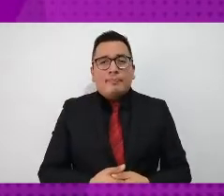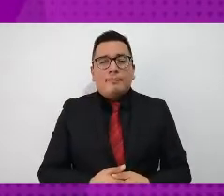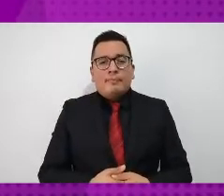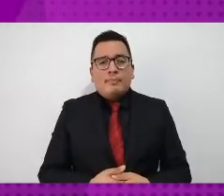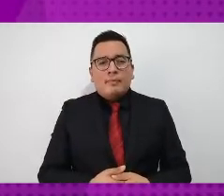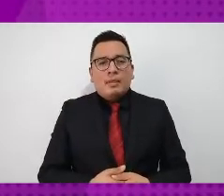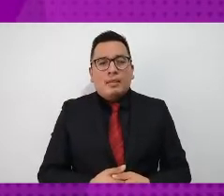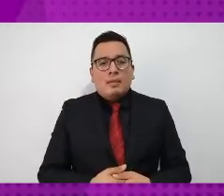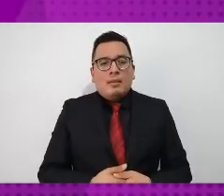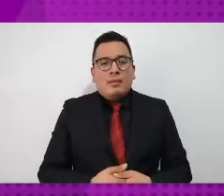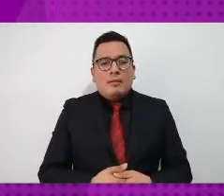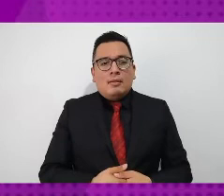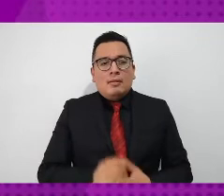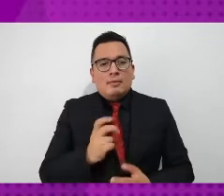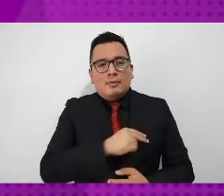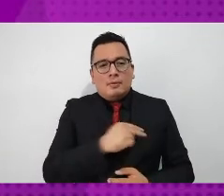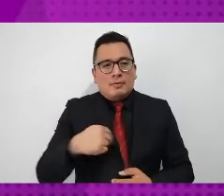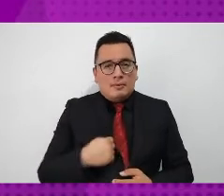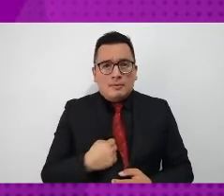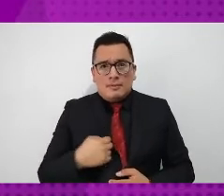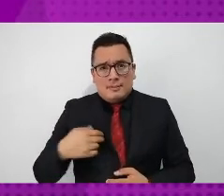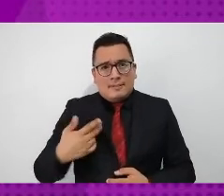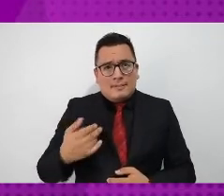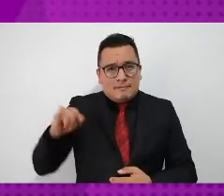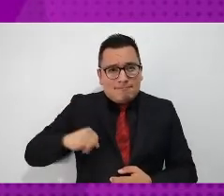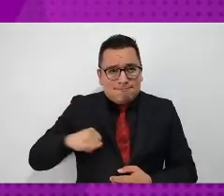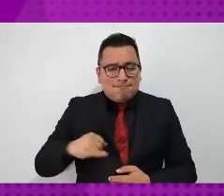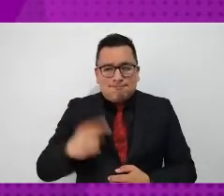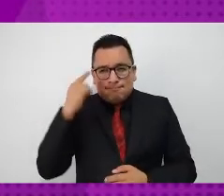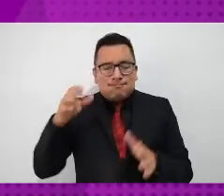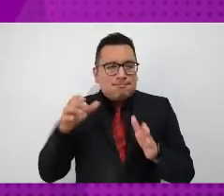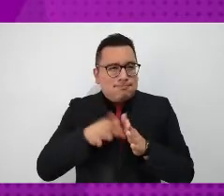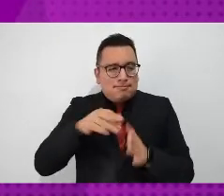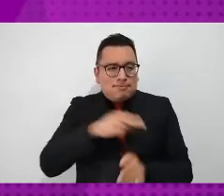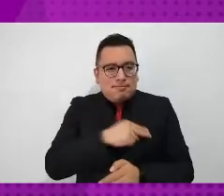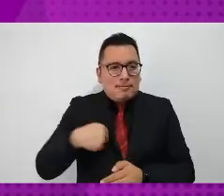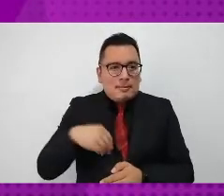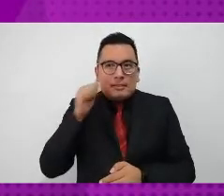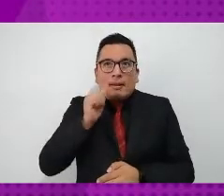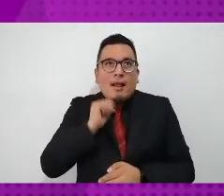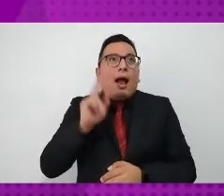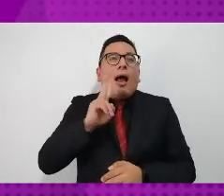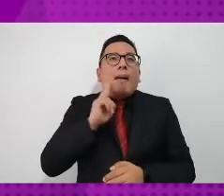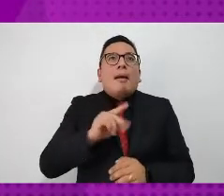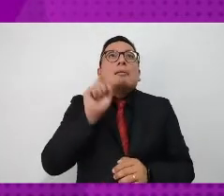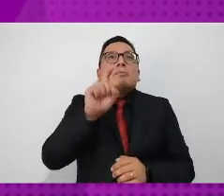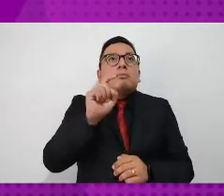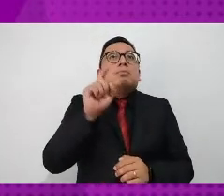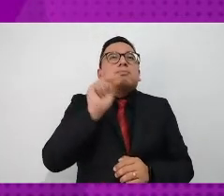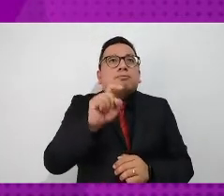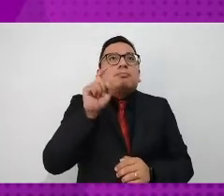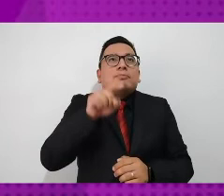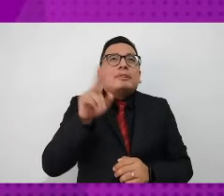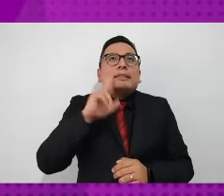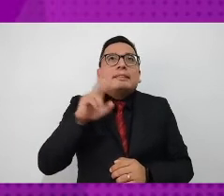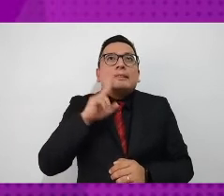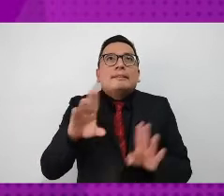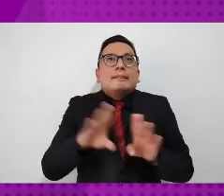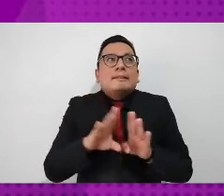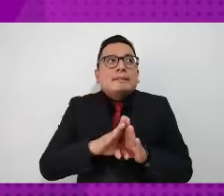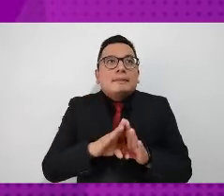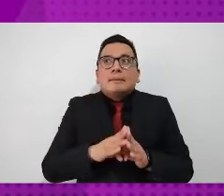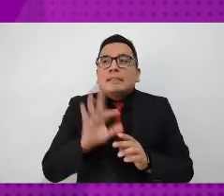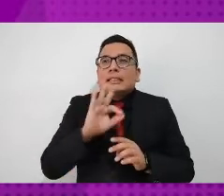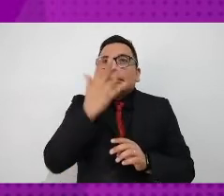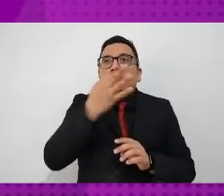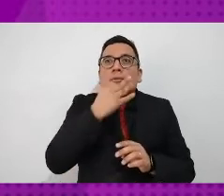que los que somos un poco apasionados del mundo electoral estamos picándole cada rato y refrescando la página para ver cómo se